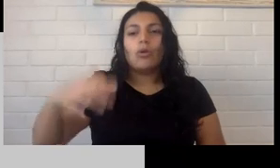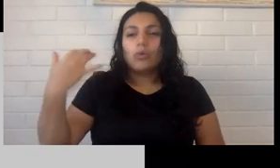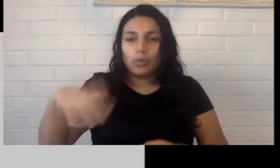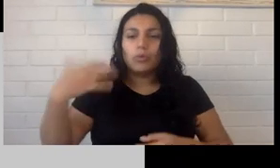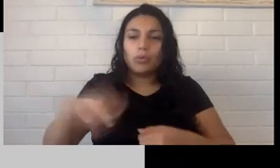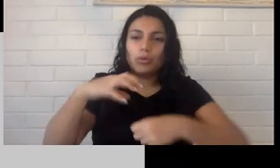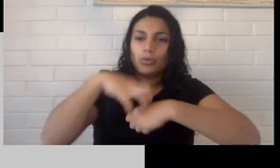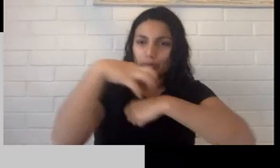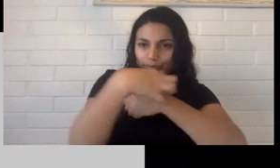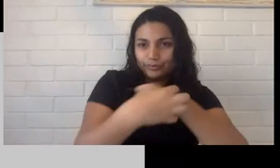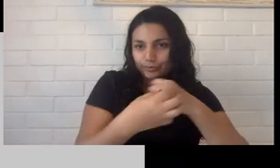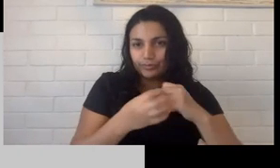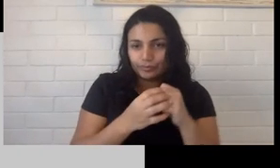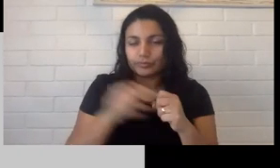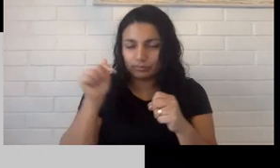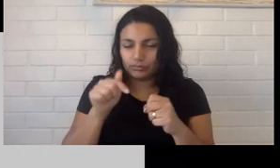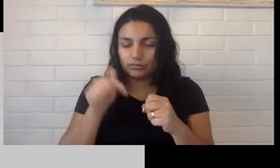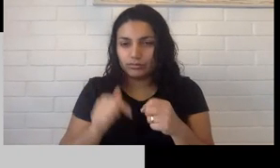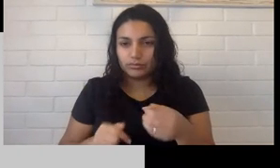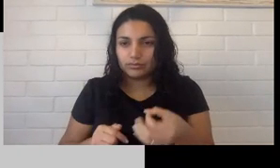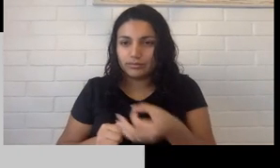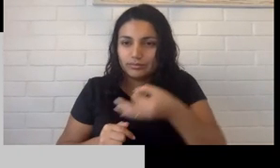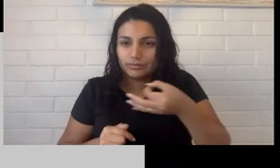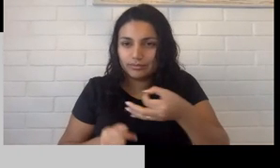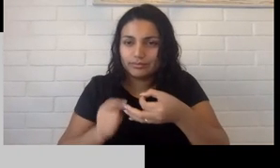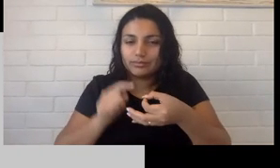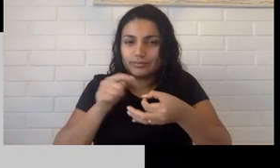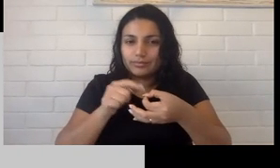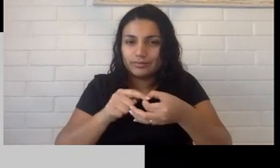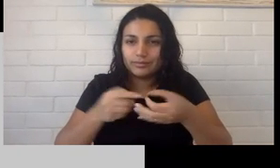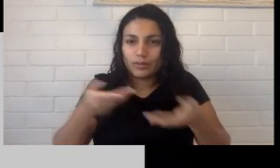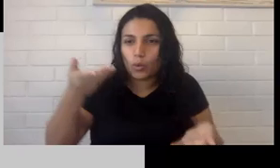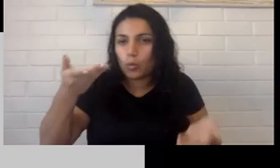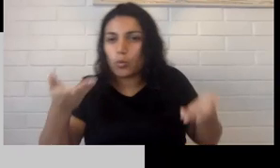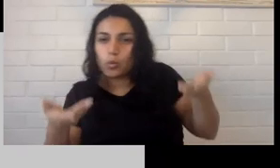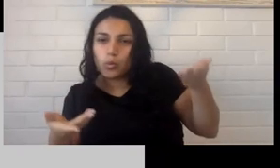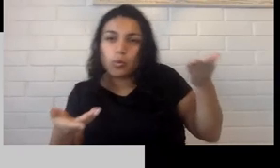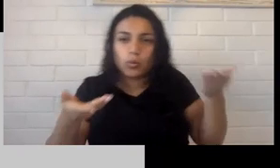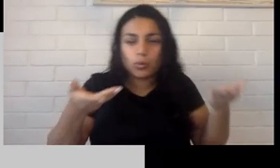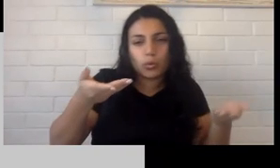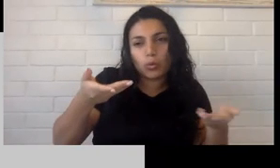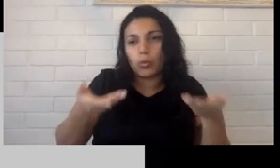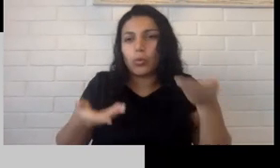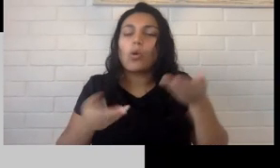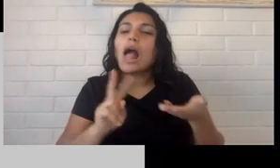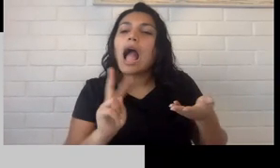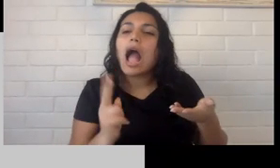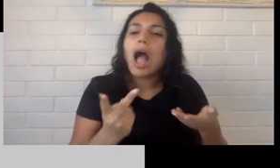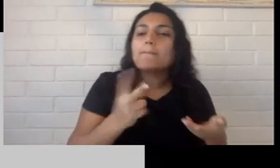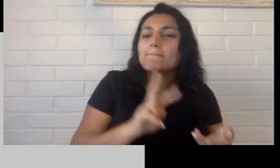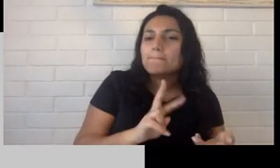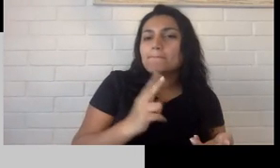iones que tienen mayor incidencia en la generación de los cambios a nivel